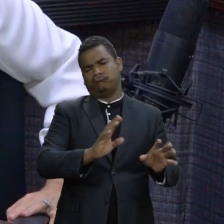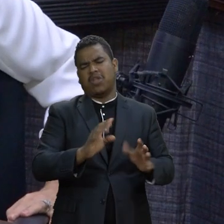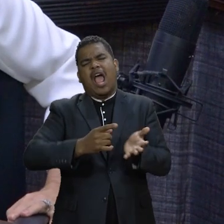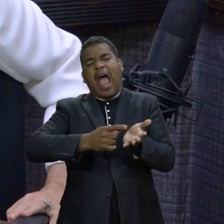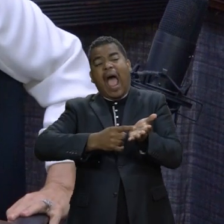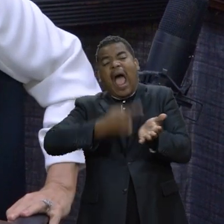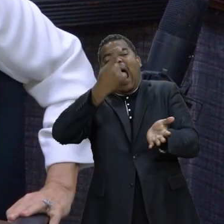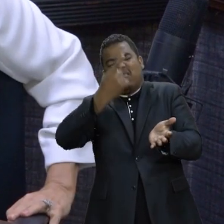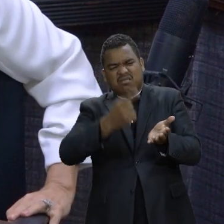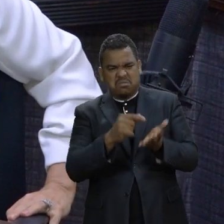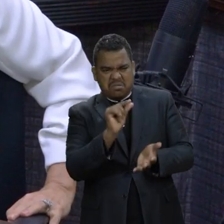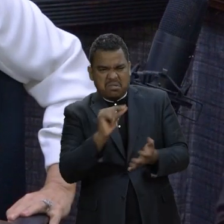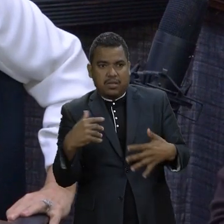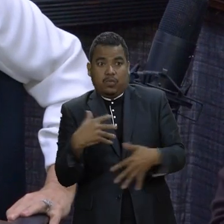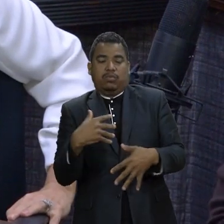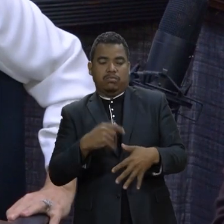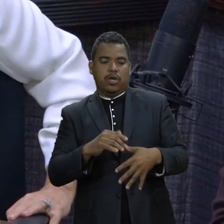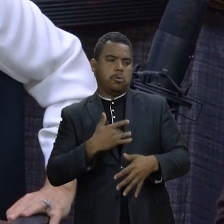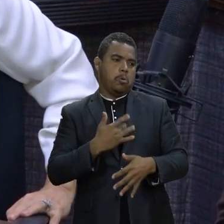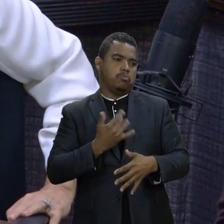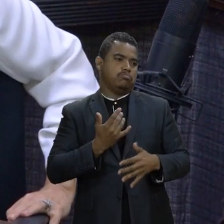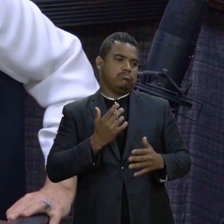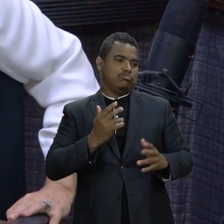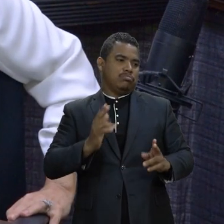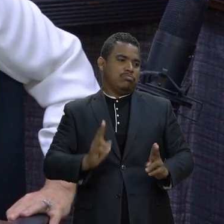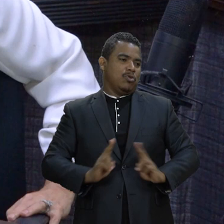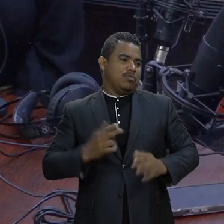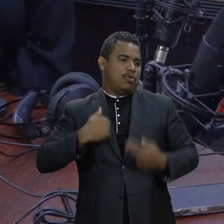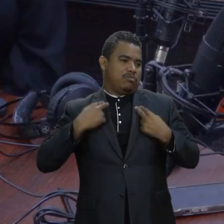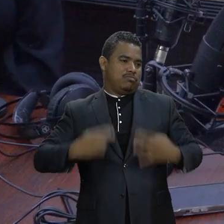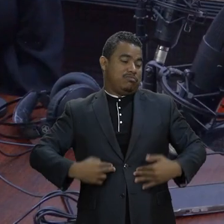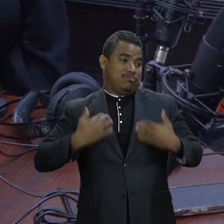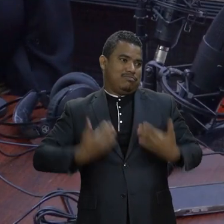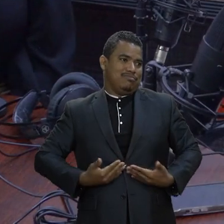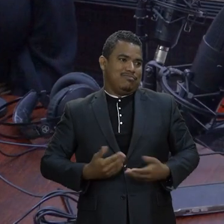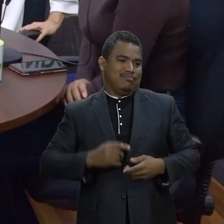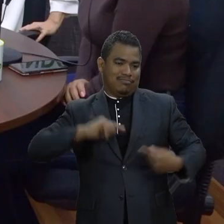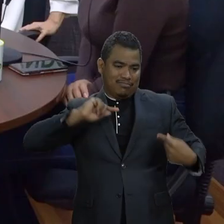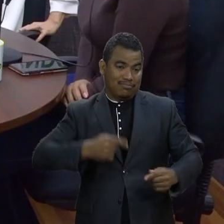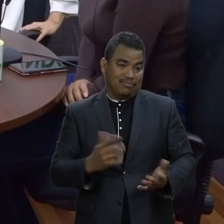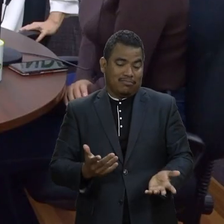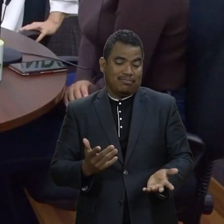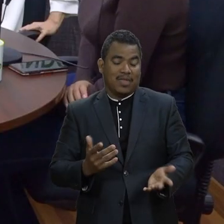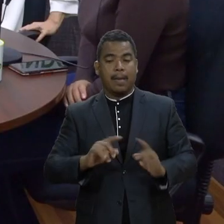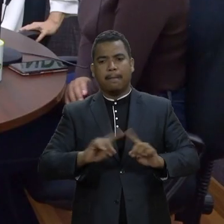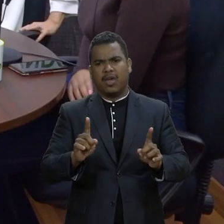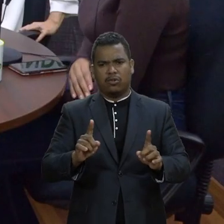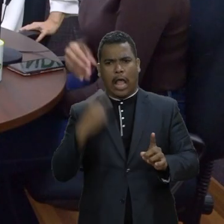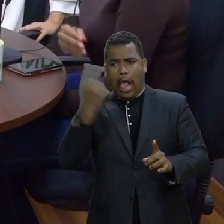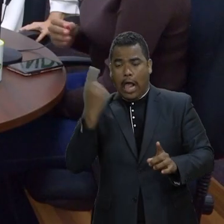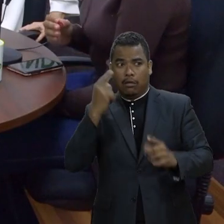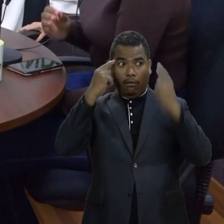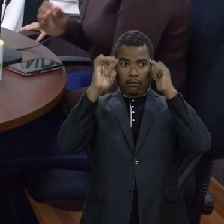No es fácil. Ay, no es fácil. Bueno. En el país se está haciendo periodismo serio.